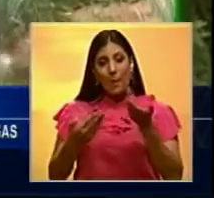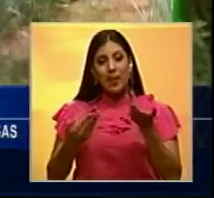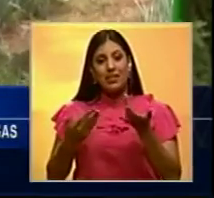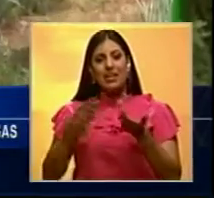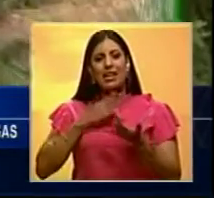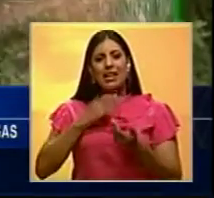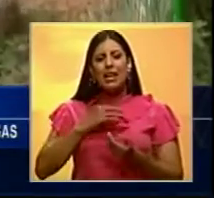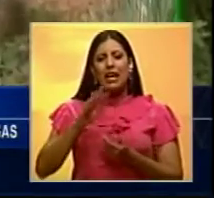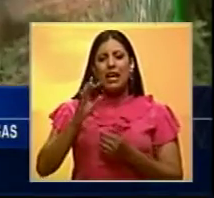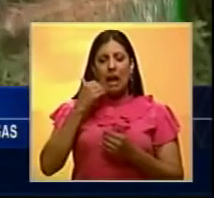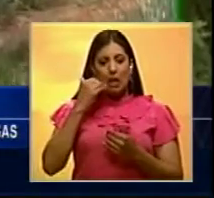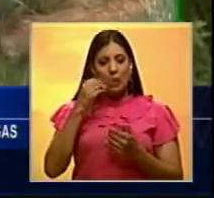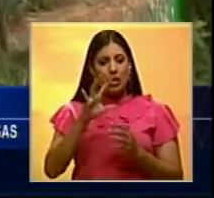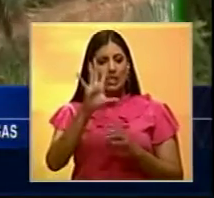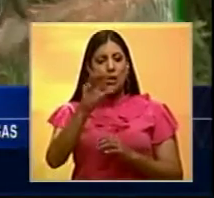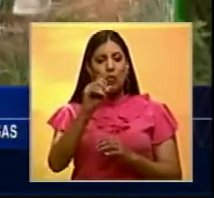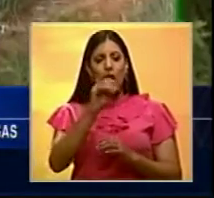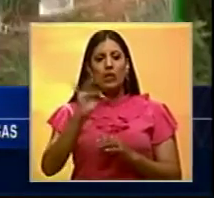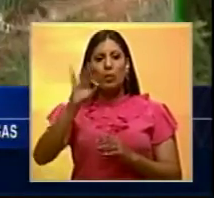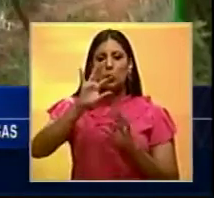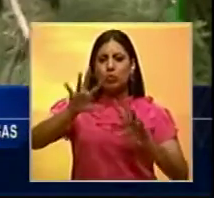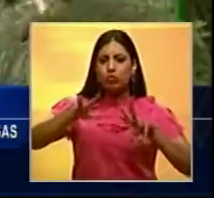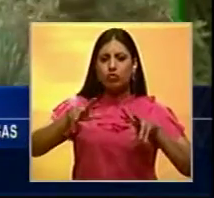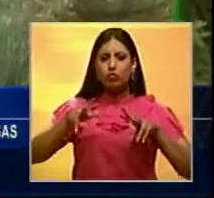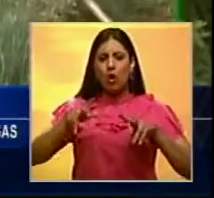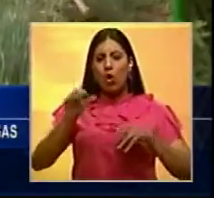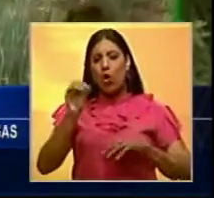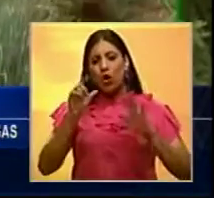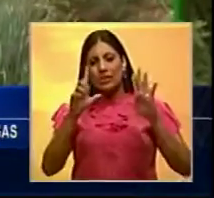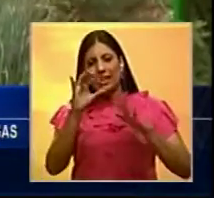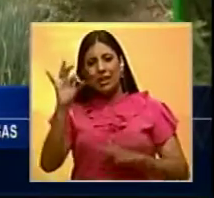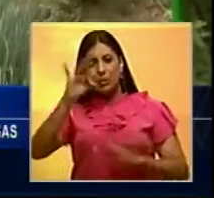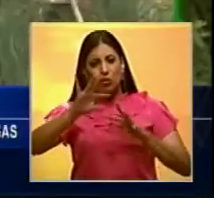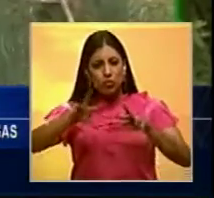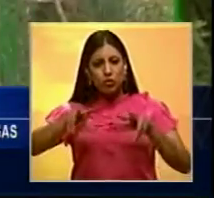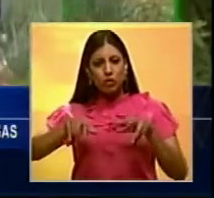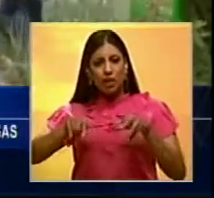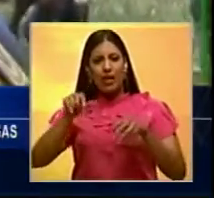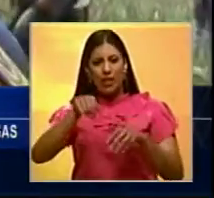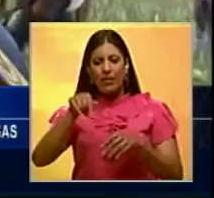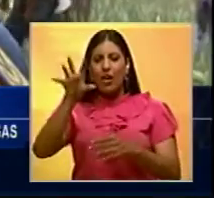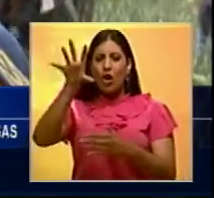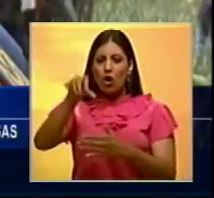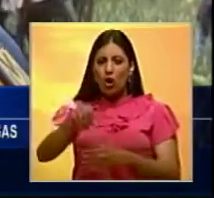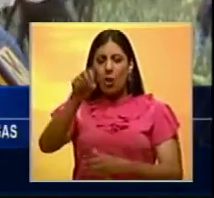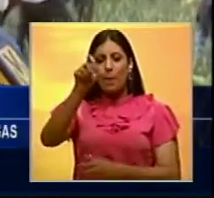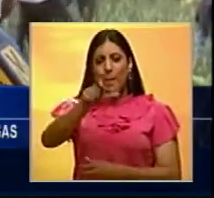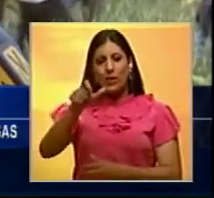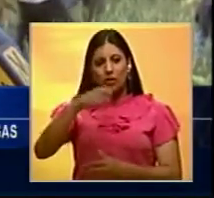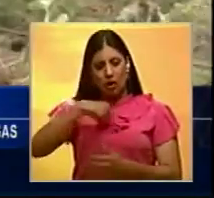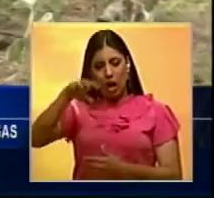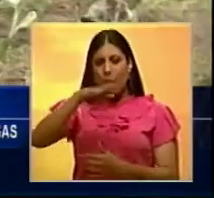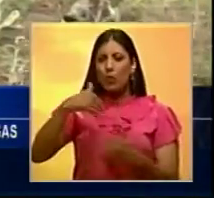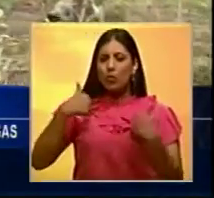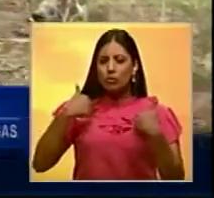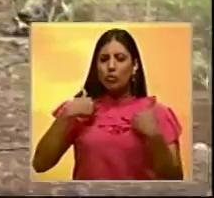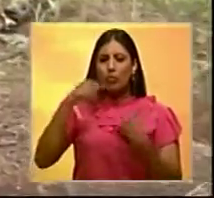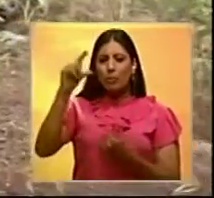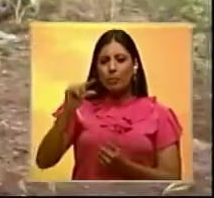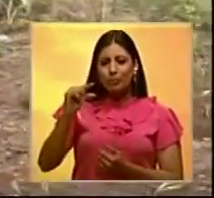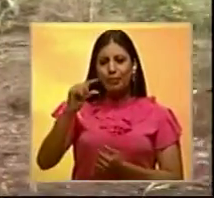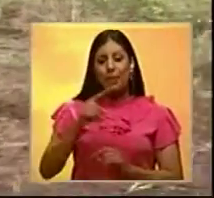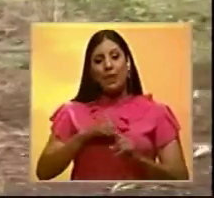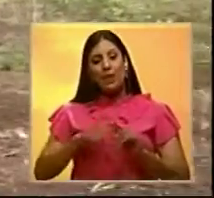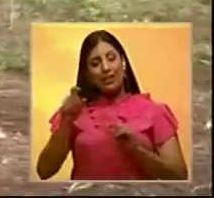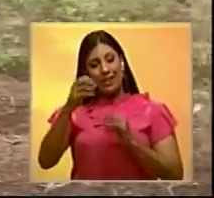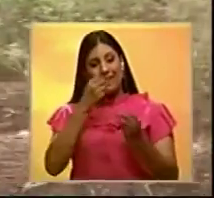quieren ganar un 50% o un 70% de lo que le compran al productor, al campesino. Aquí en este espacio